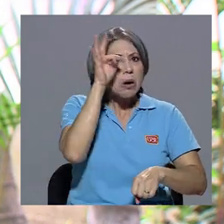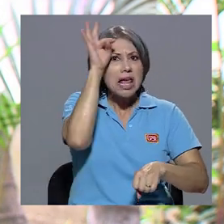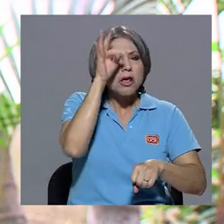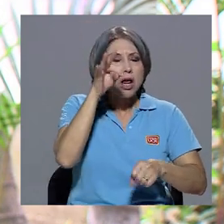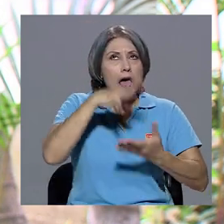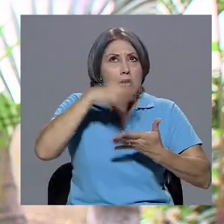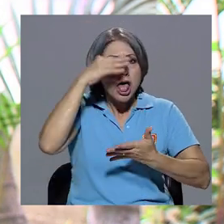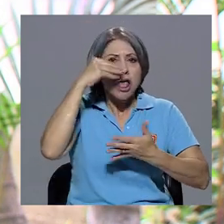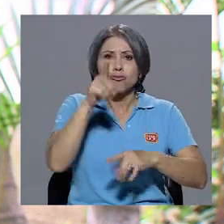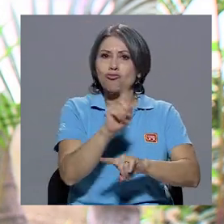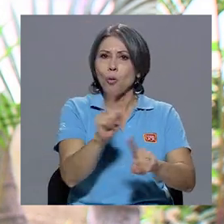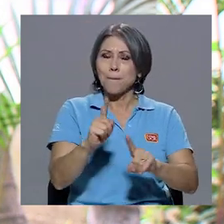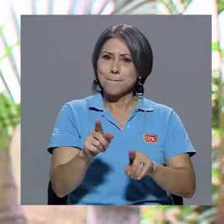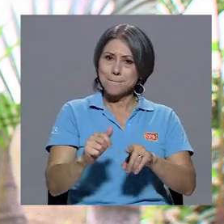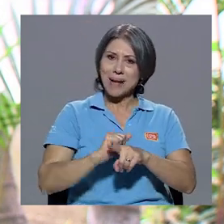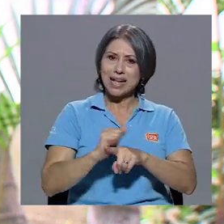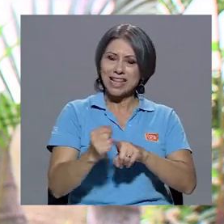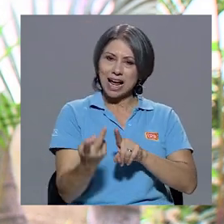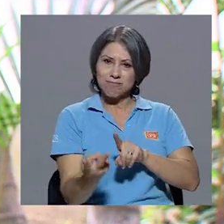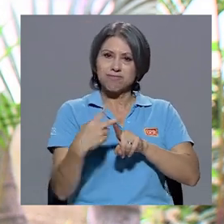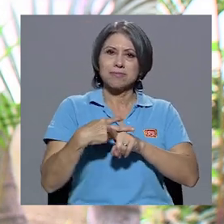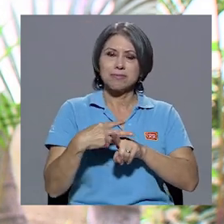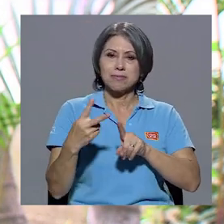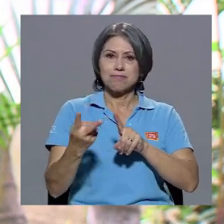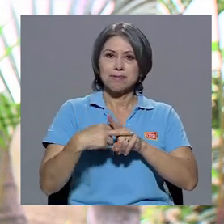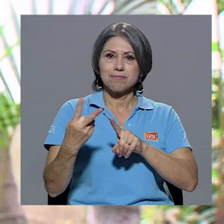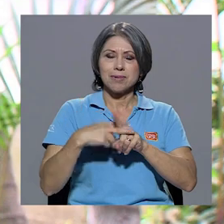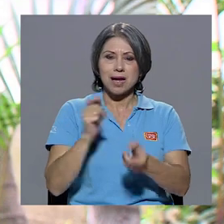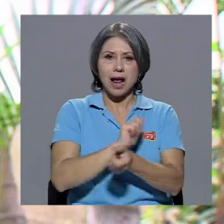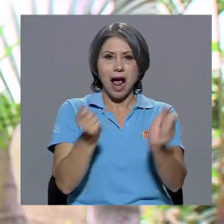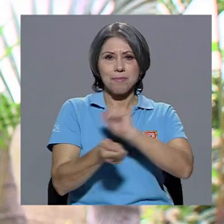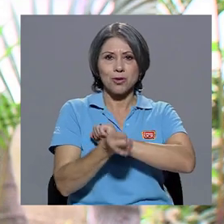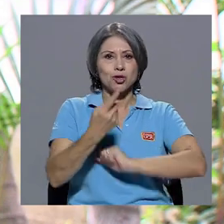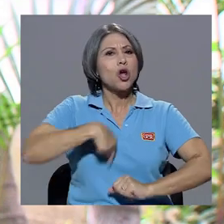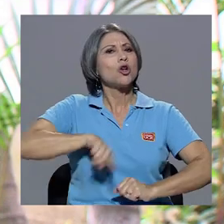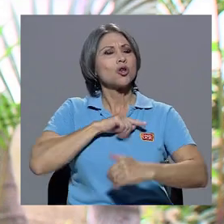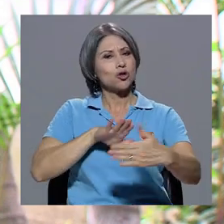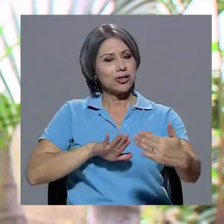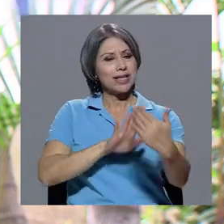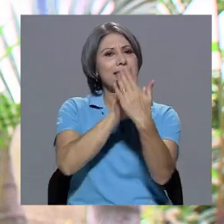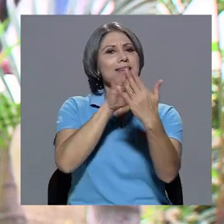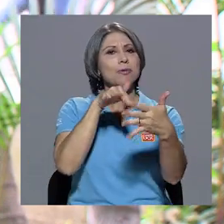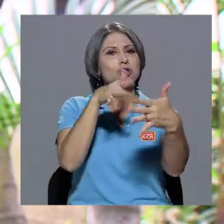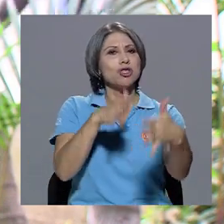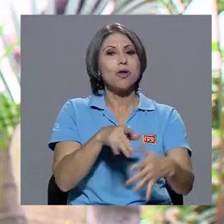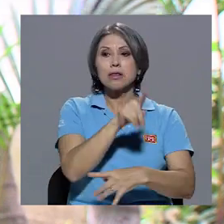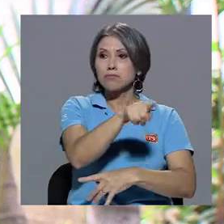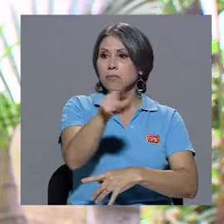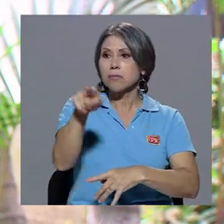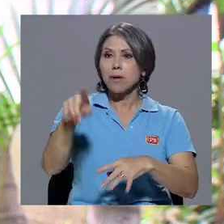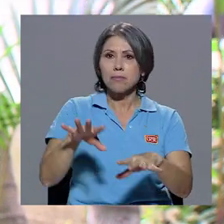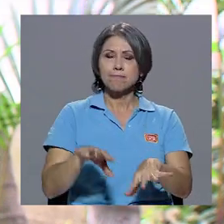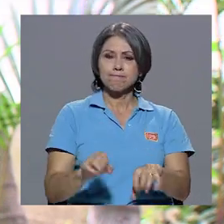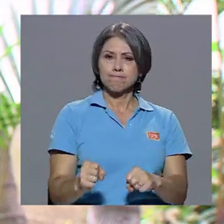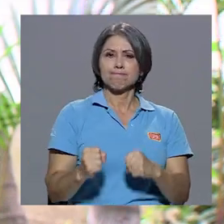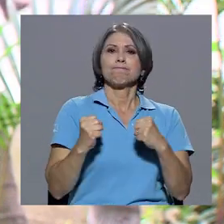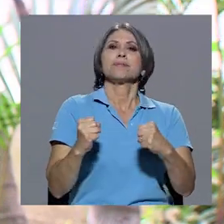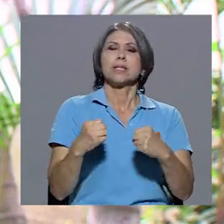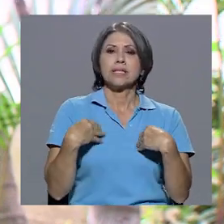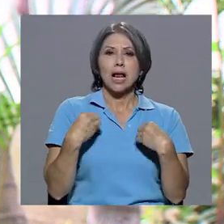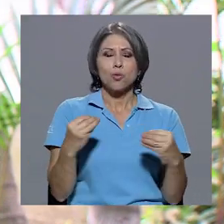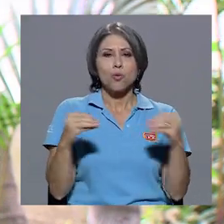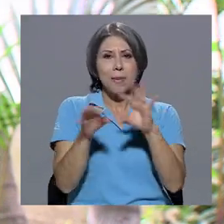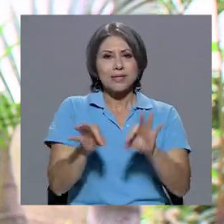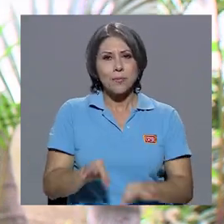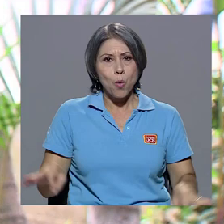Es un desafío diario de hacer cambios. Entonces, Universidades Azules lo que hacemos es desafiar a los estudiantes a que se empoderen y que tomen a su salud como